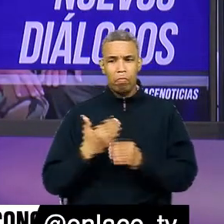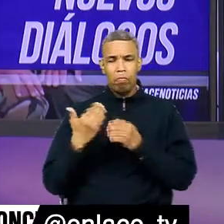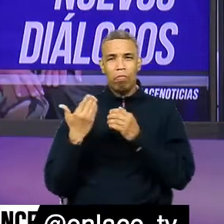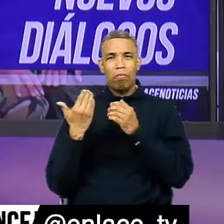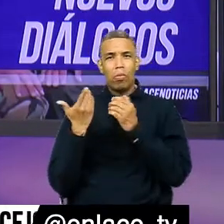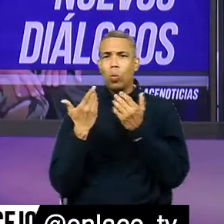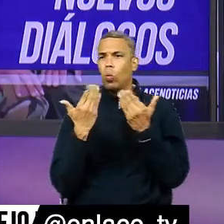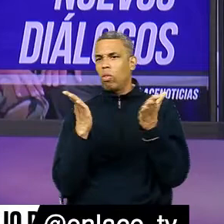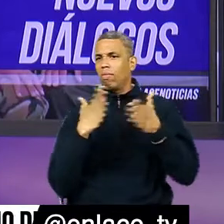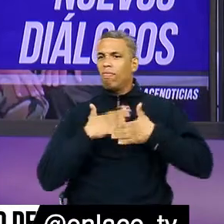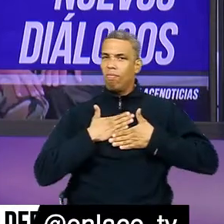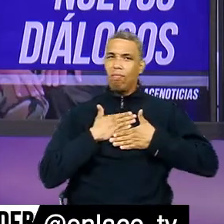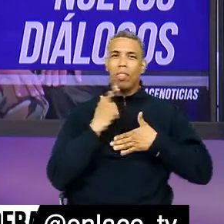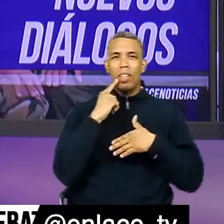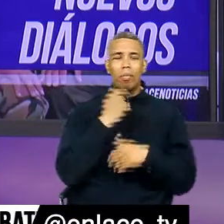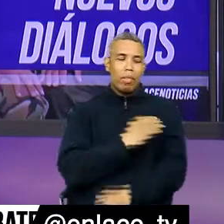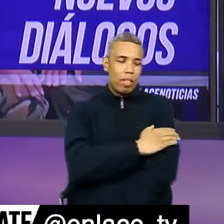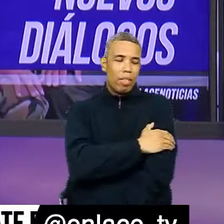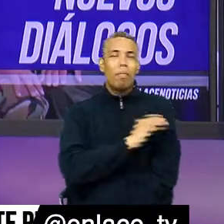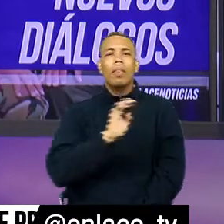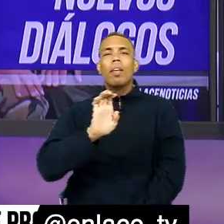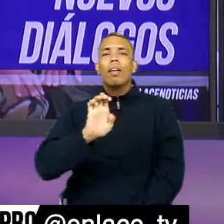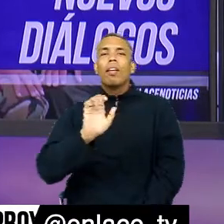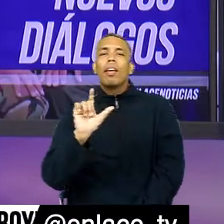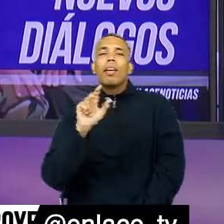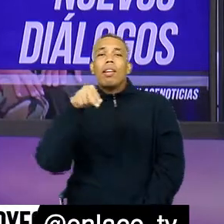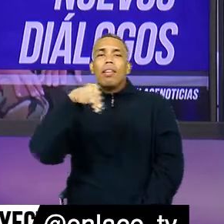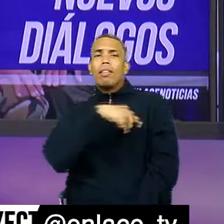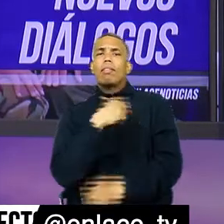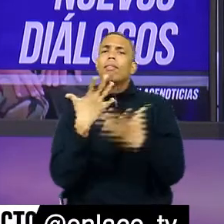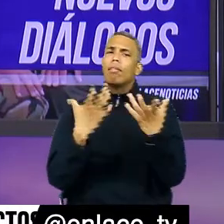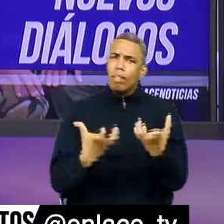27 de octubre en Quito, Ecuador. El anuncio de estas